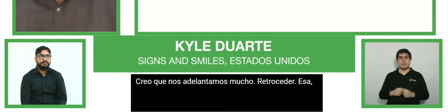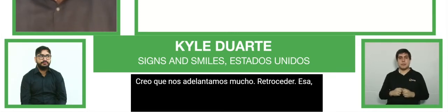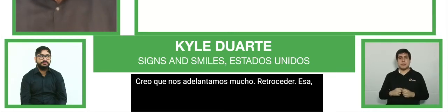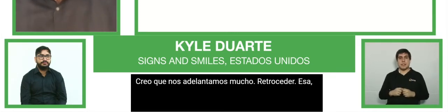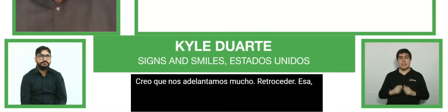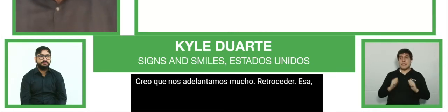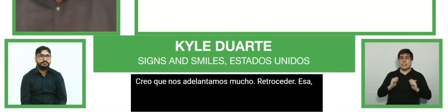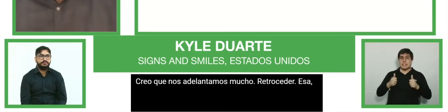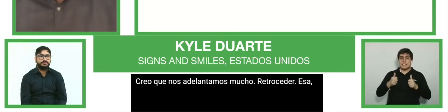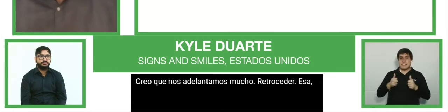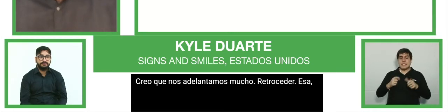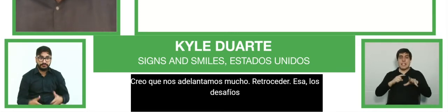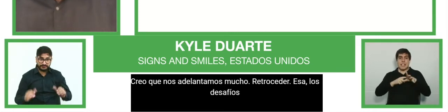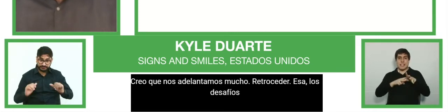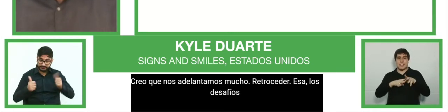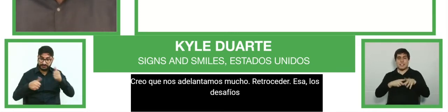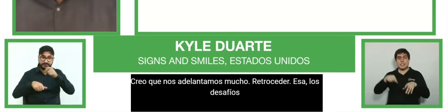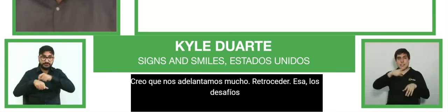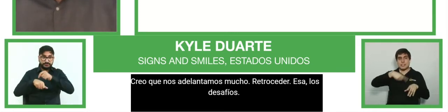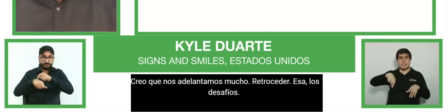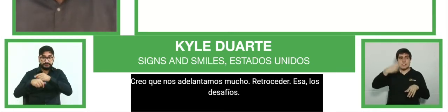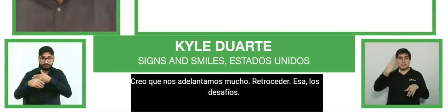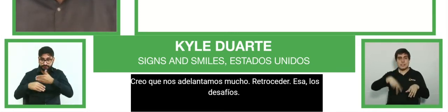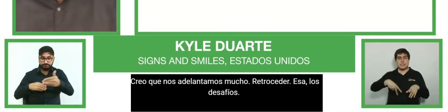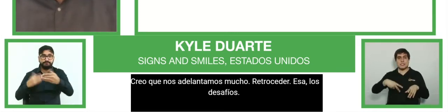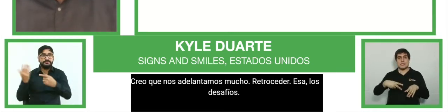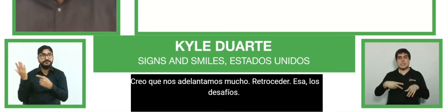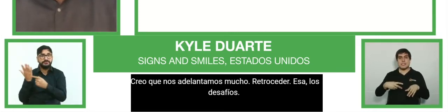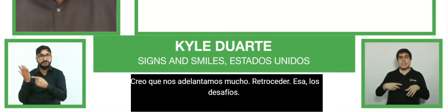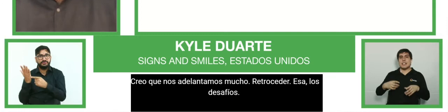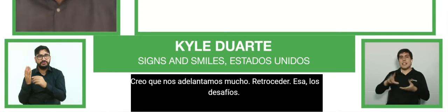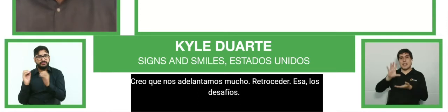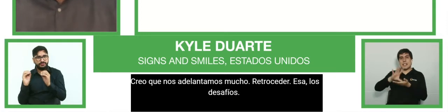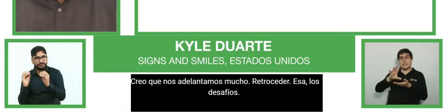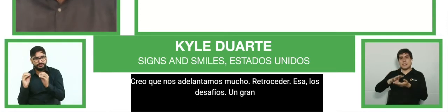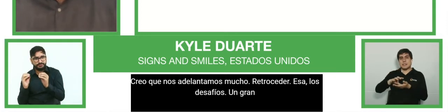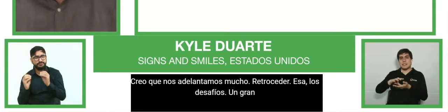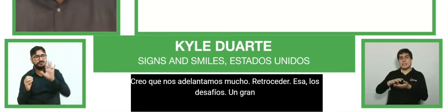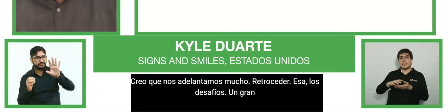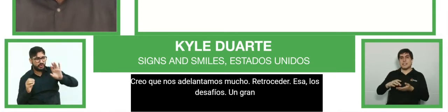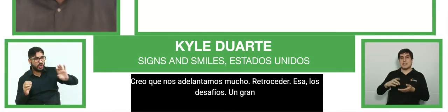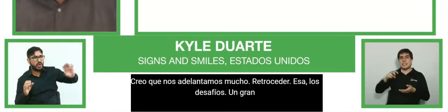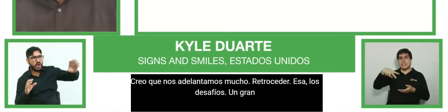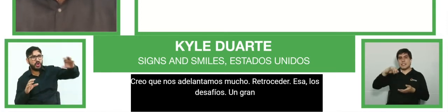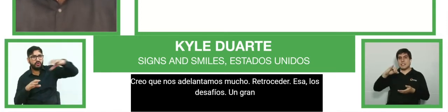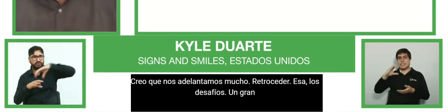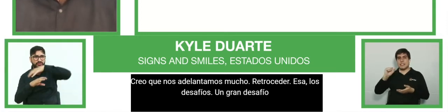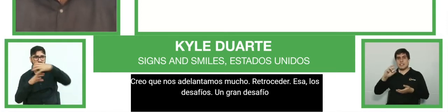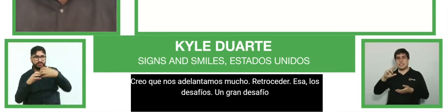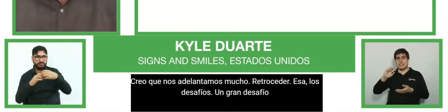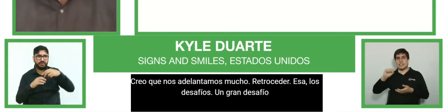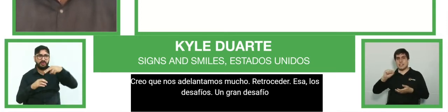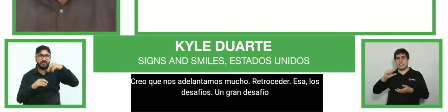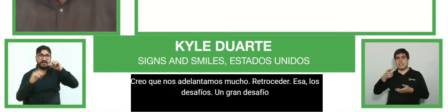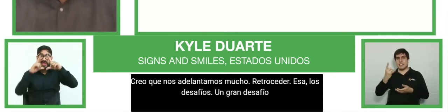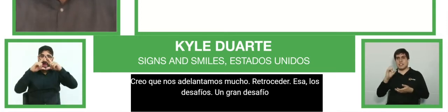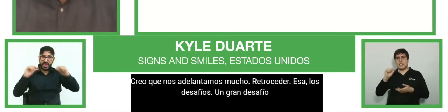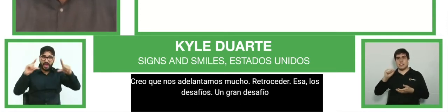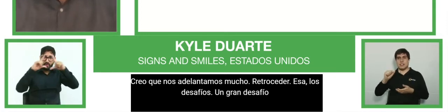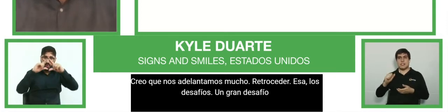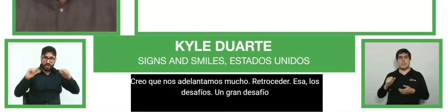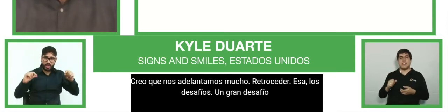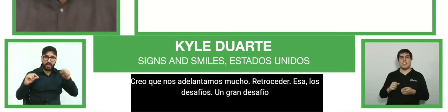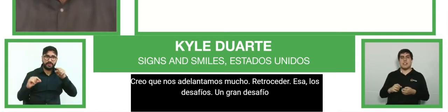gran desafío de la tecnología, como dije antes, es que en Nicaragua especialmente no hay muy